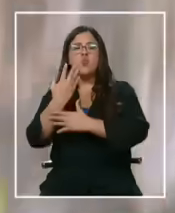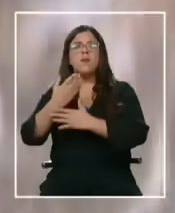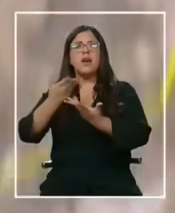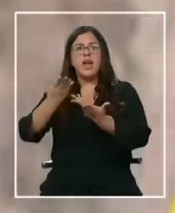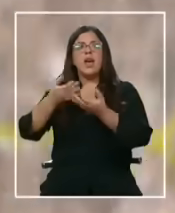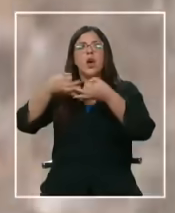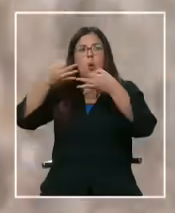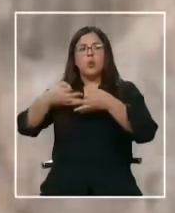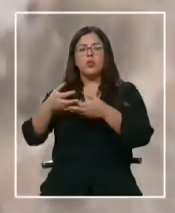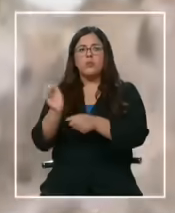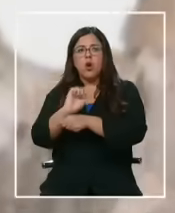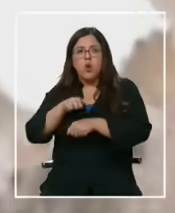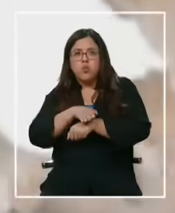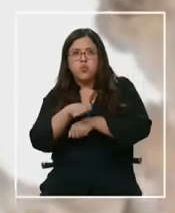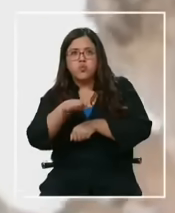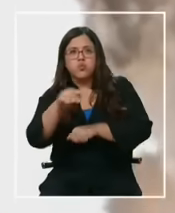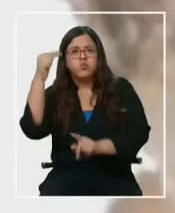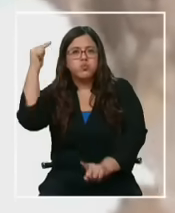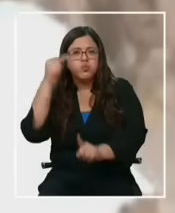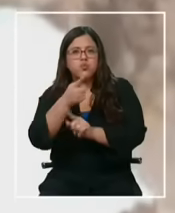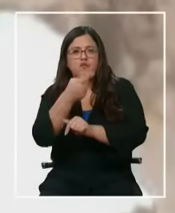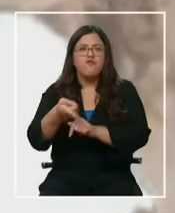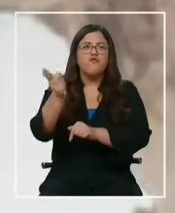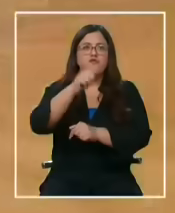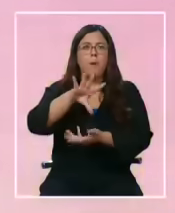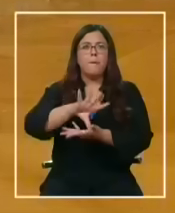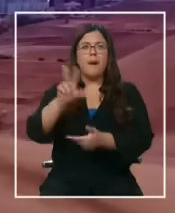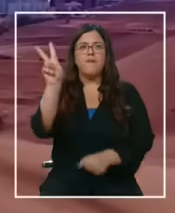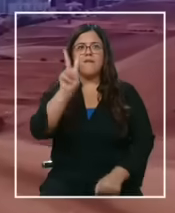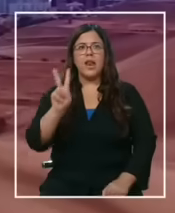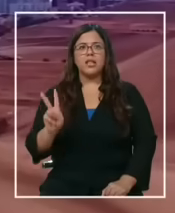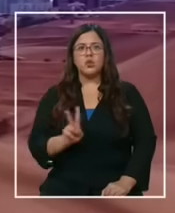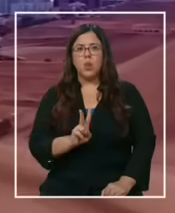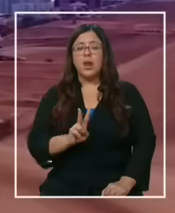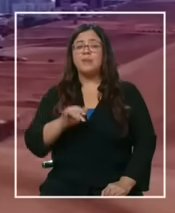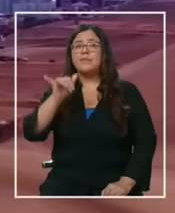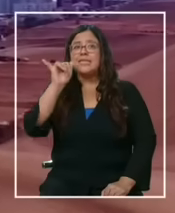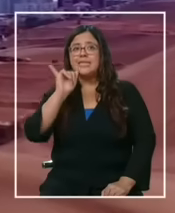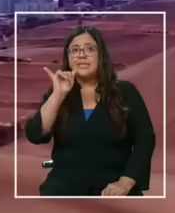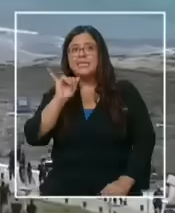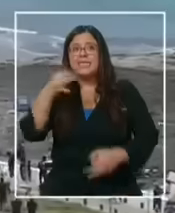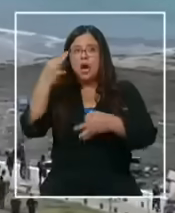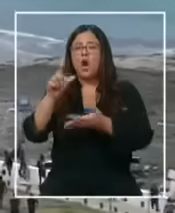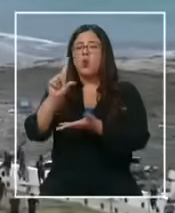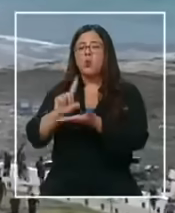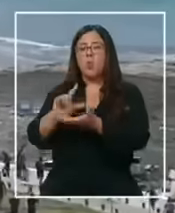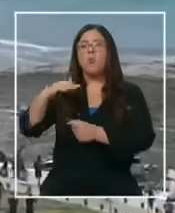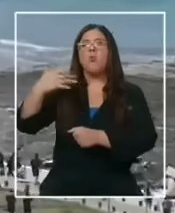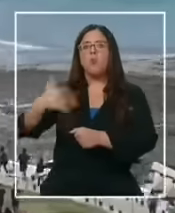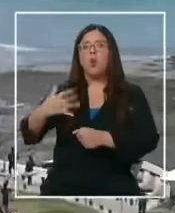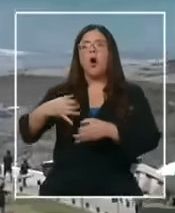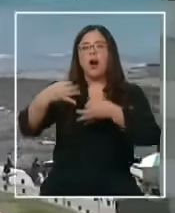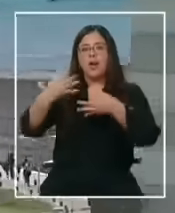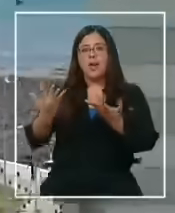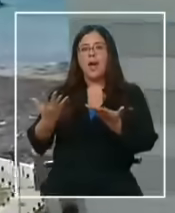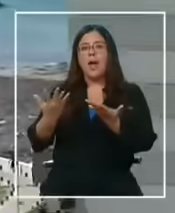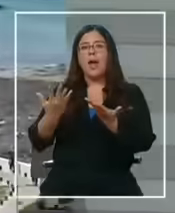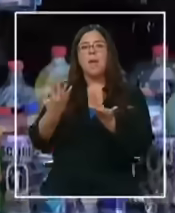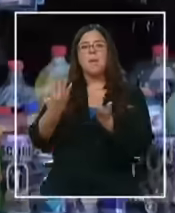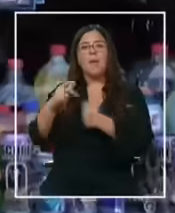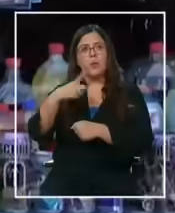seguir avanzando el objetivo volver a su natal Venezuela en iquique encontró el lugar clave para concretar su